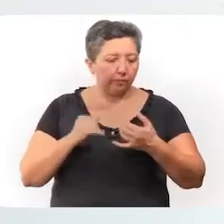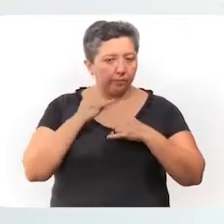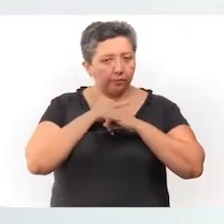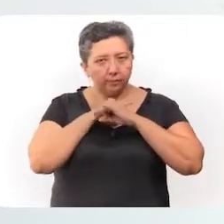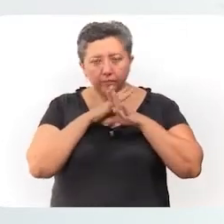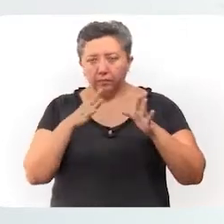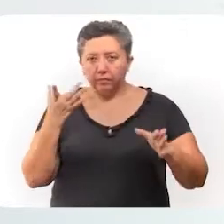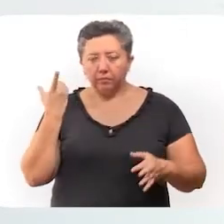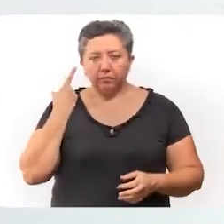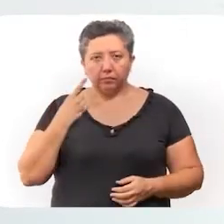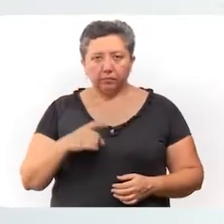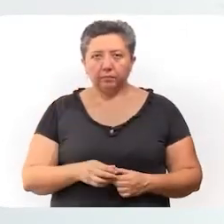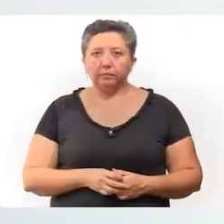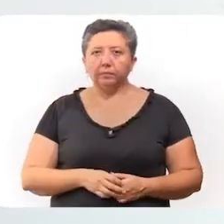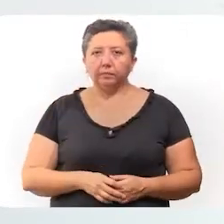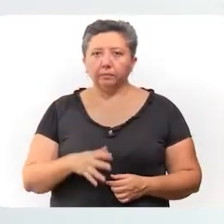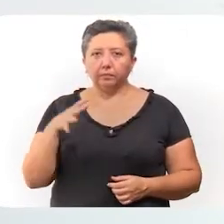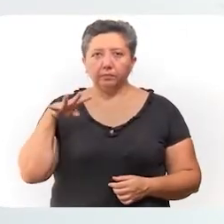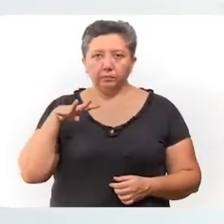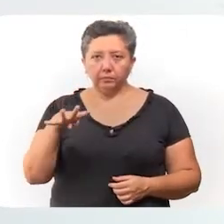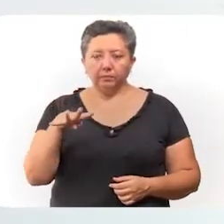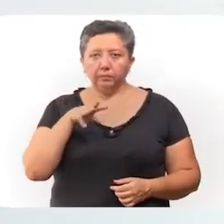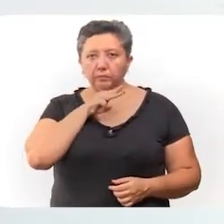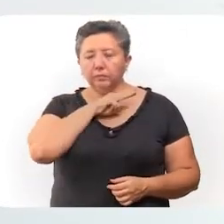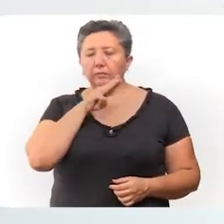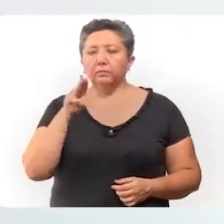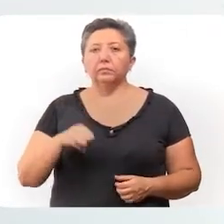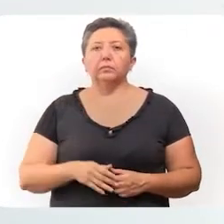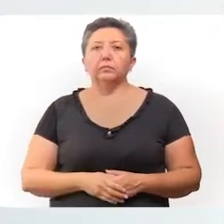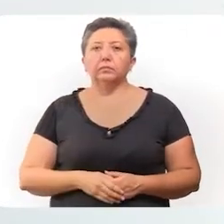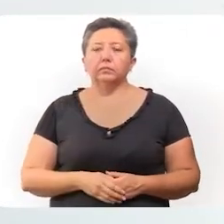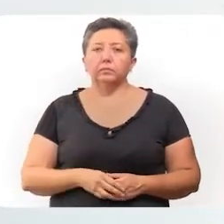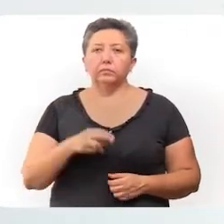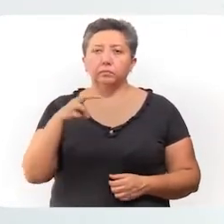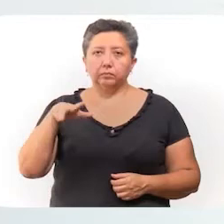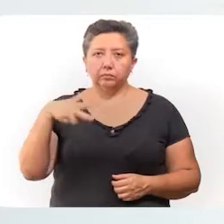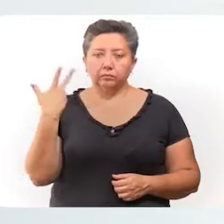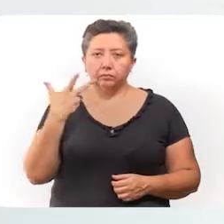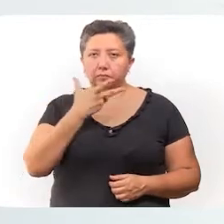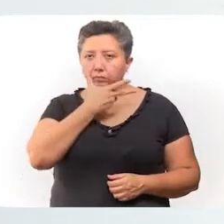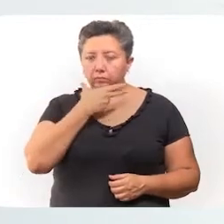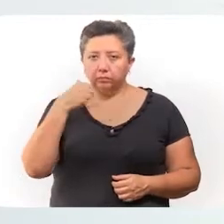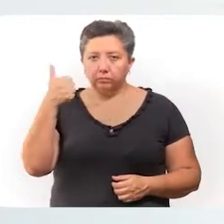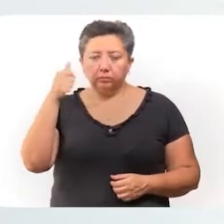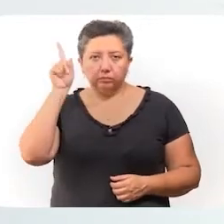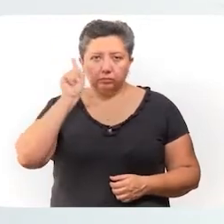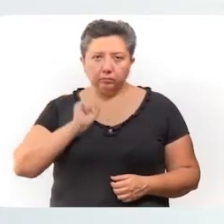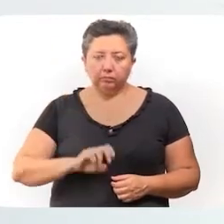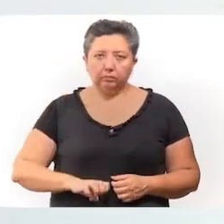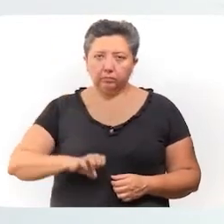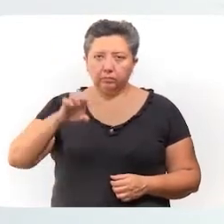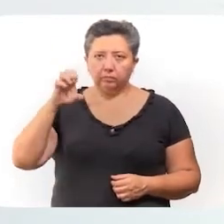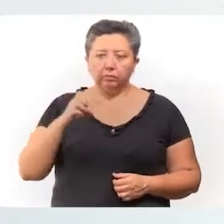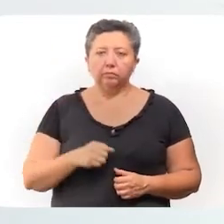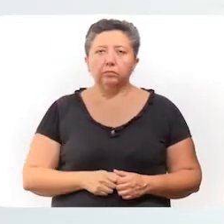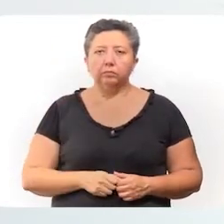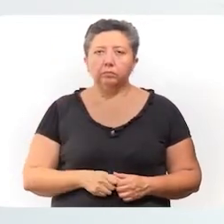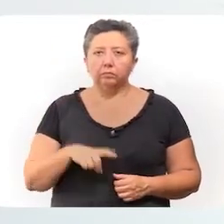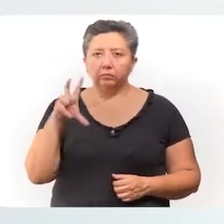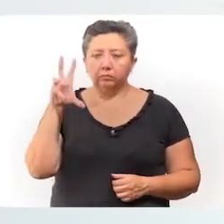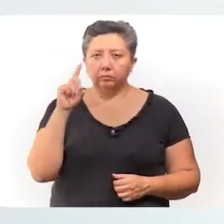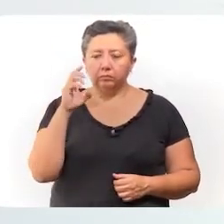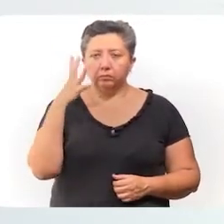este parte médico informamos de 19 fallecimientos. Son 13 hombres y 6 mujeres, de un rango de edad